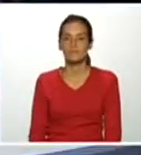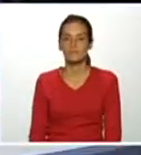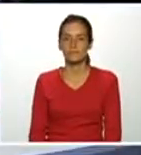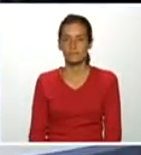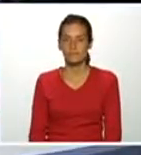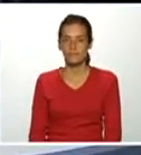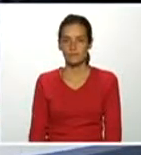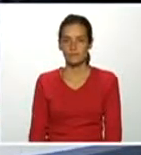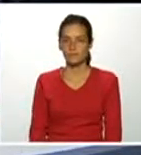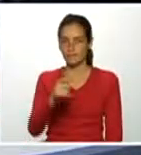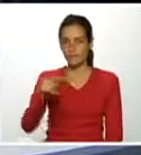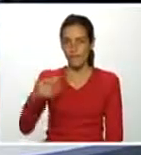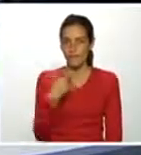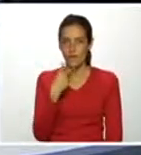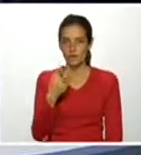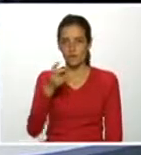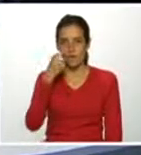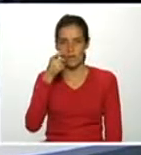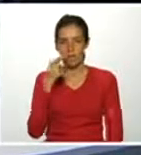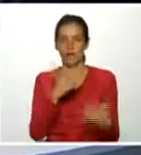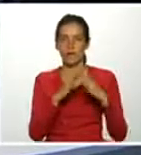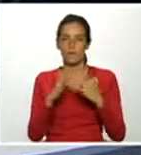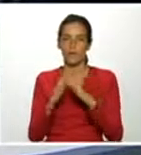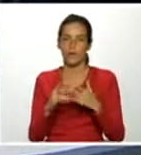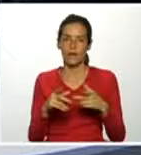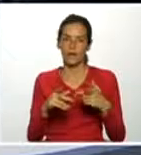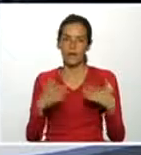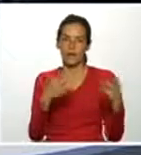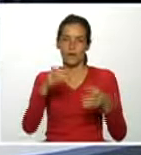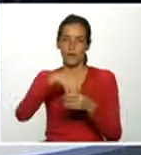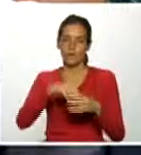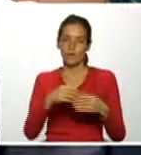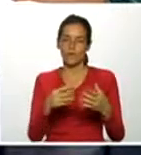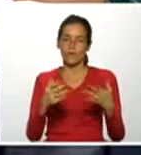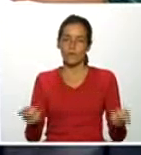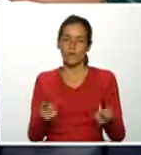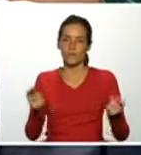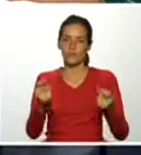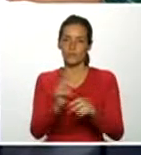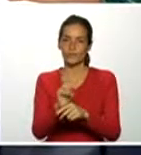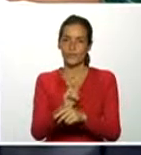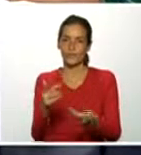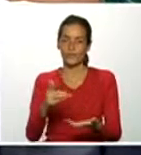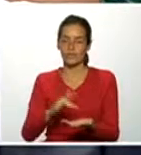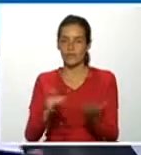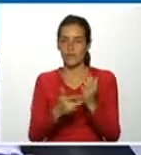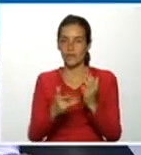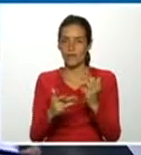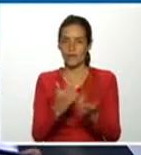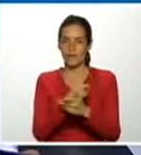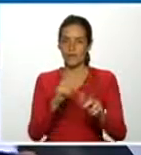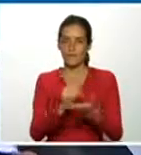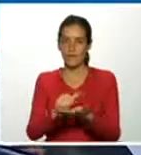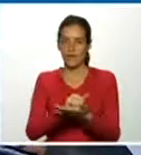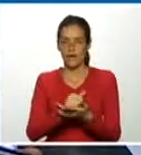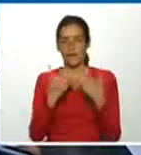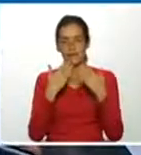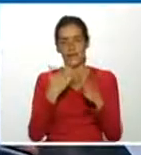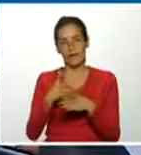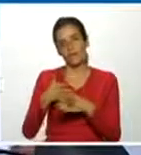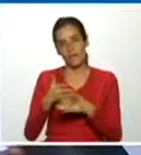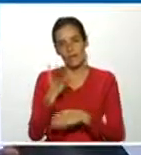Joan Espinosa, voceros de la comunidad Bachaco B, quienes son, bueno, quienes promueven el uso de la tecnología libre. Muchachos, muchísimas gracias por